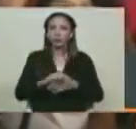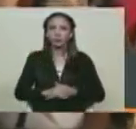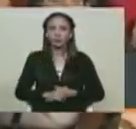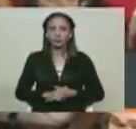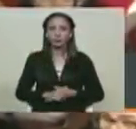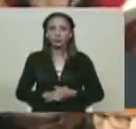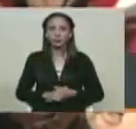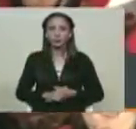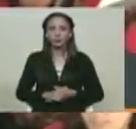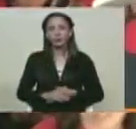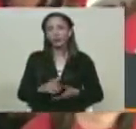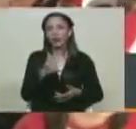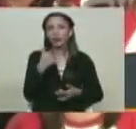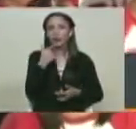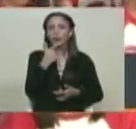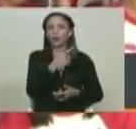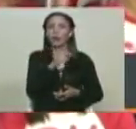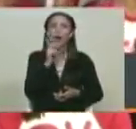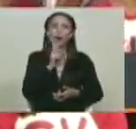Hablador que es uno.